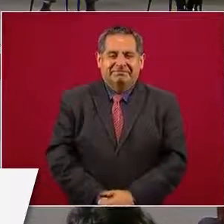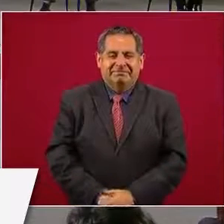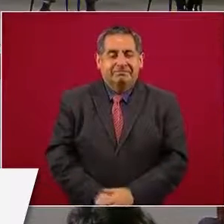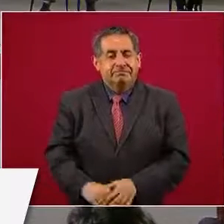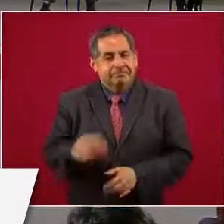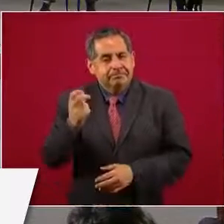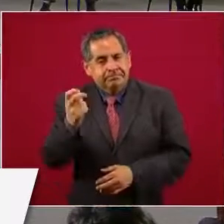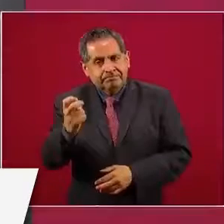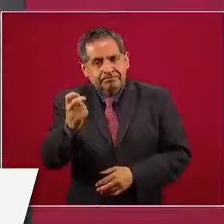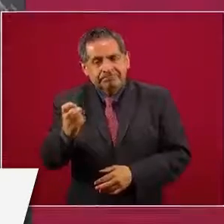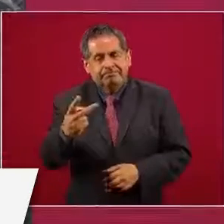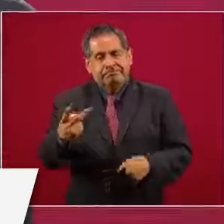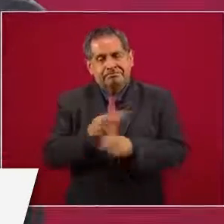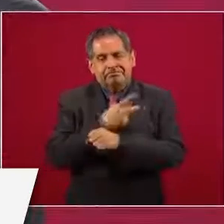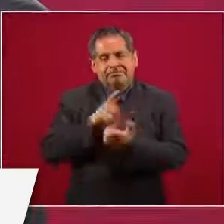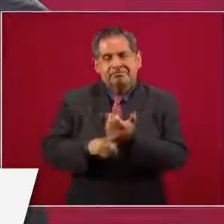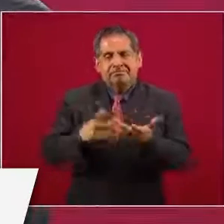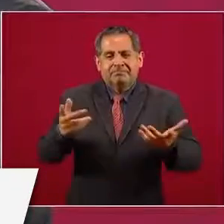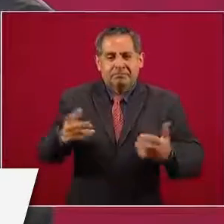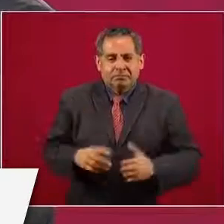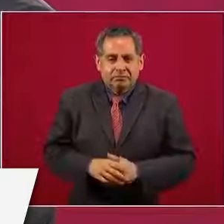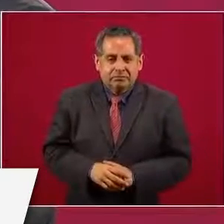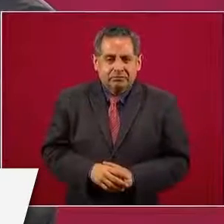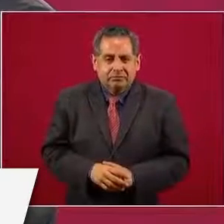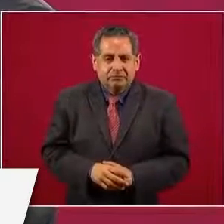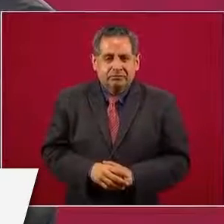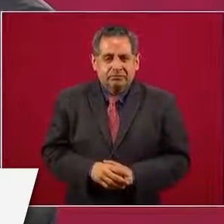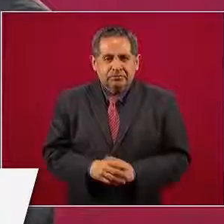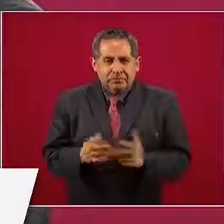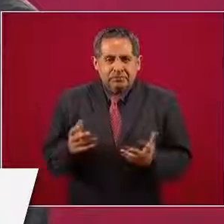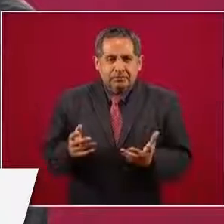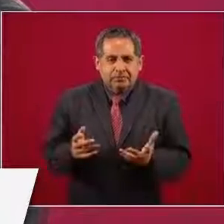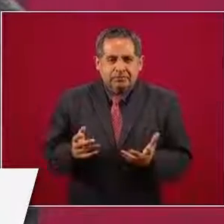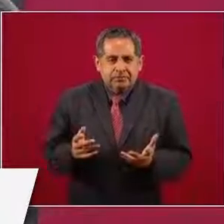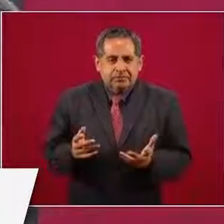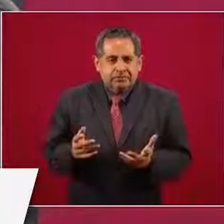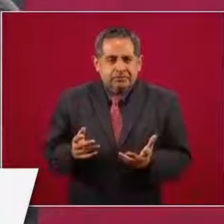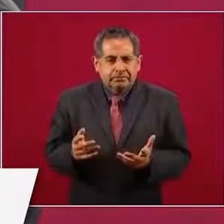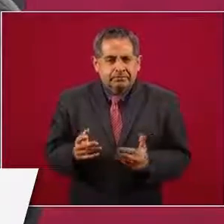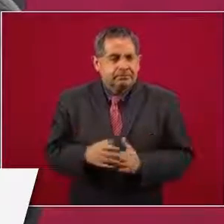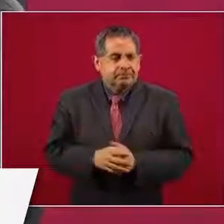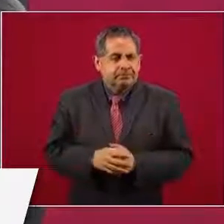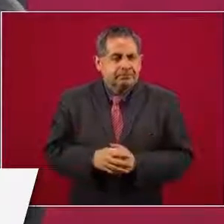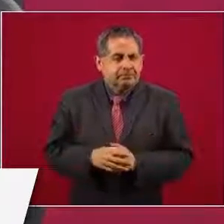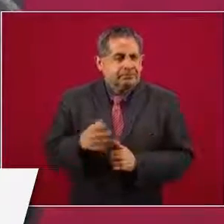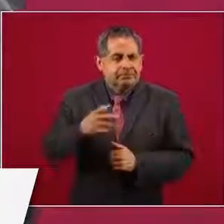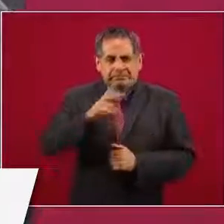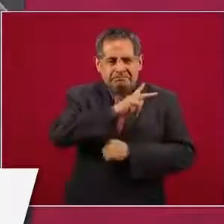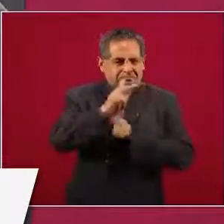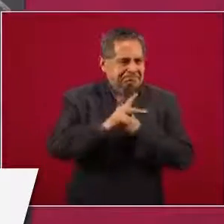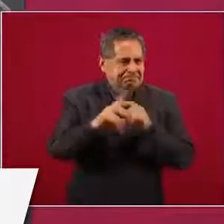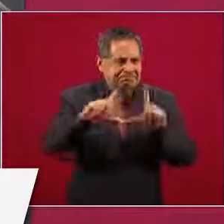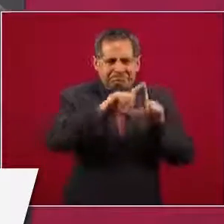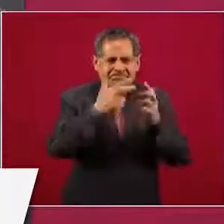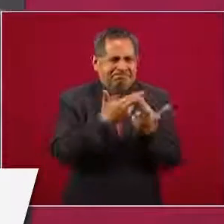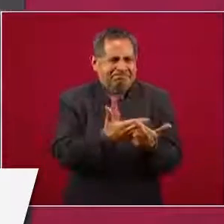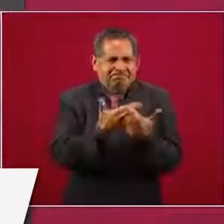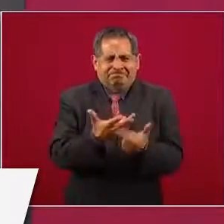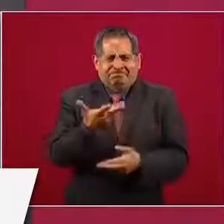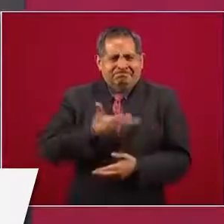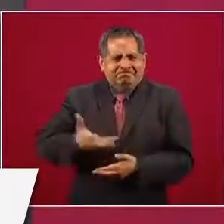Y eso es lo que ha pasado. O sea, un país tan rico en recursos